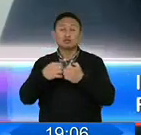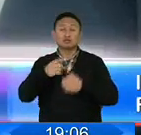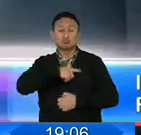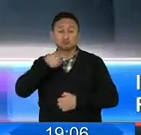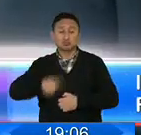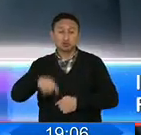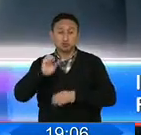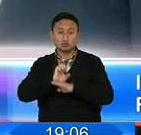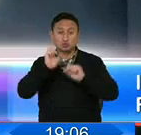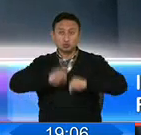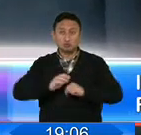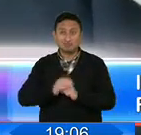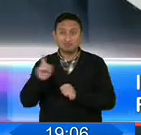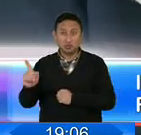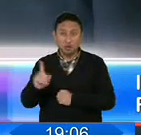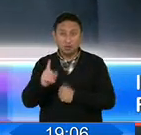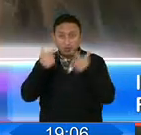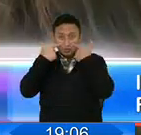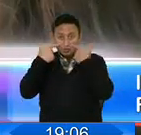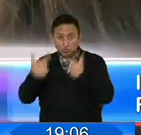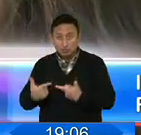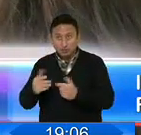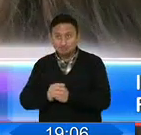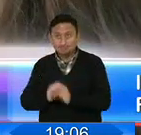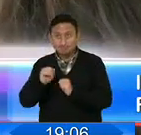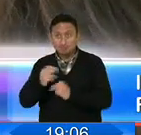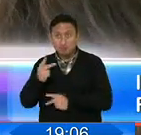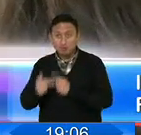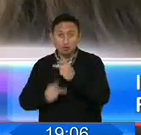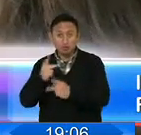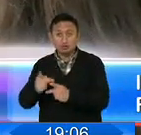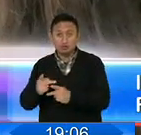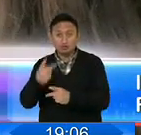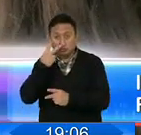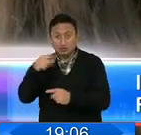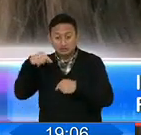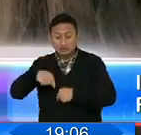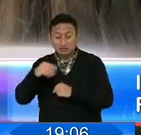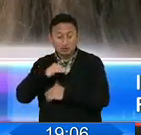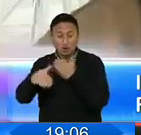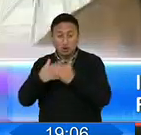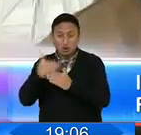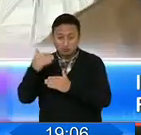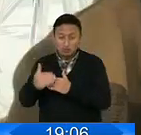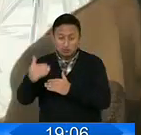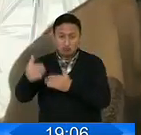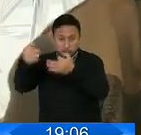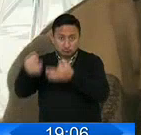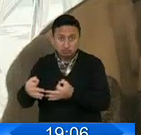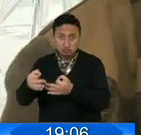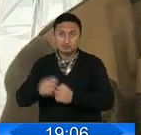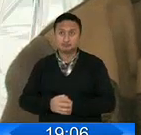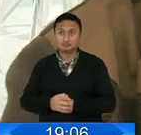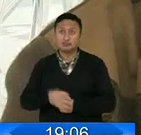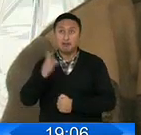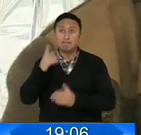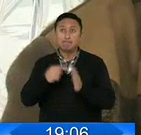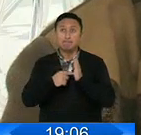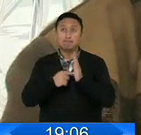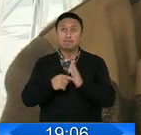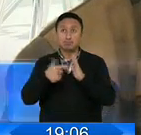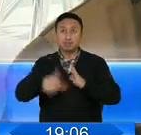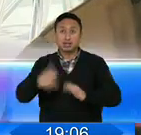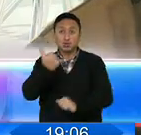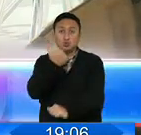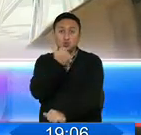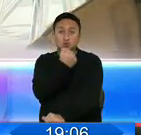el seguimiento de cada paciente y de cada proceso para vigilar que el protocolo se cumpla. Por ejemplo, que las vacunas se